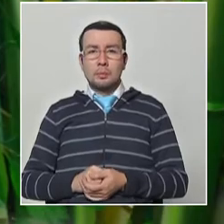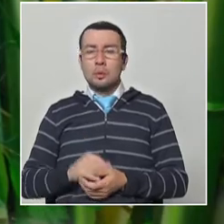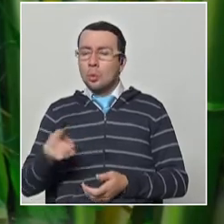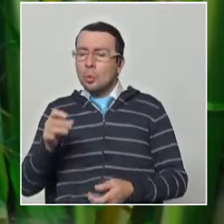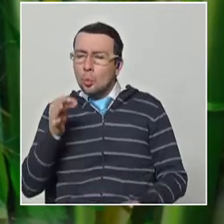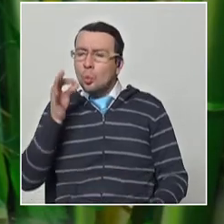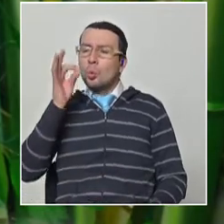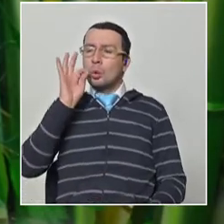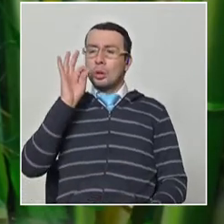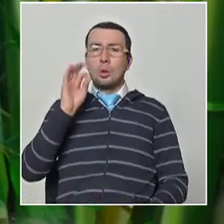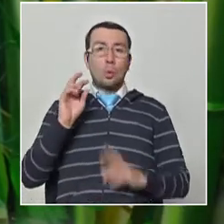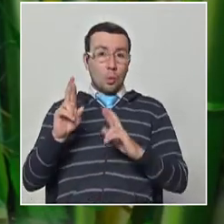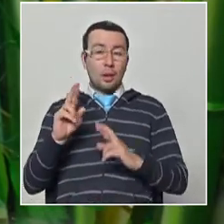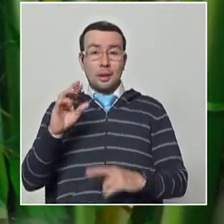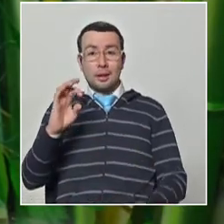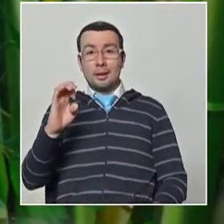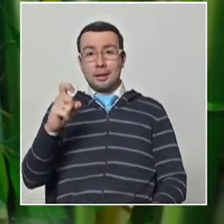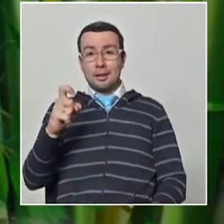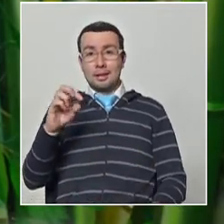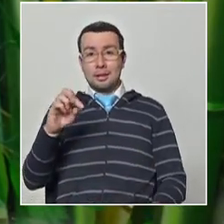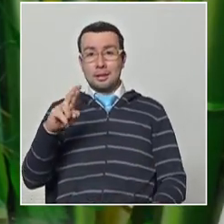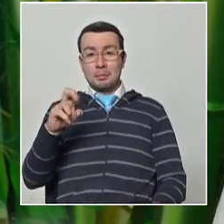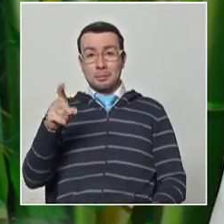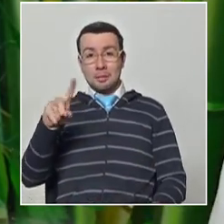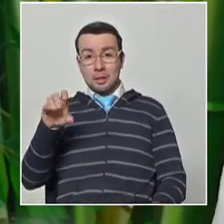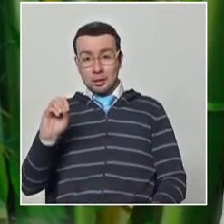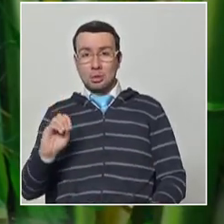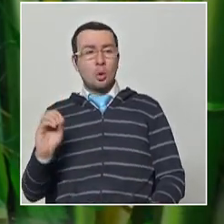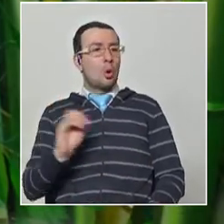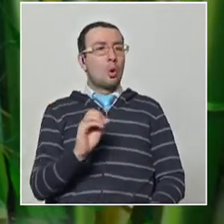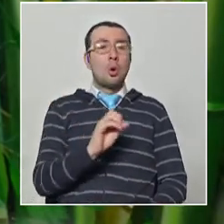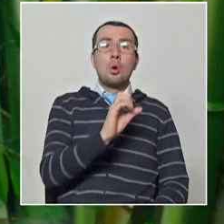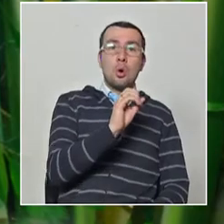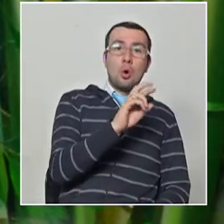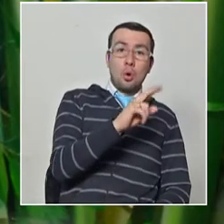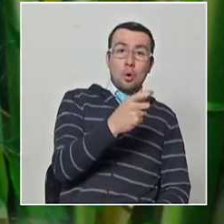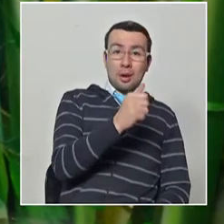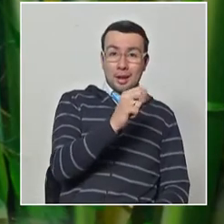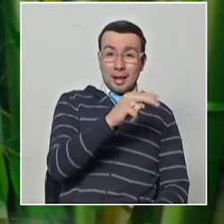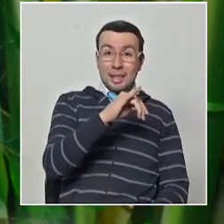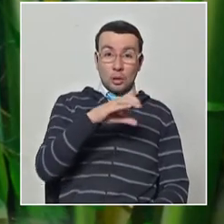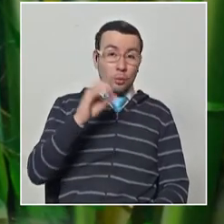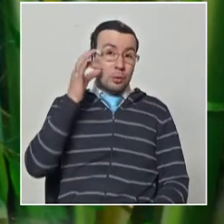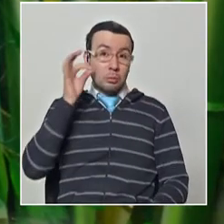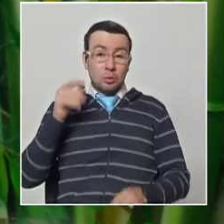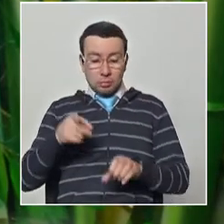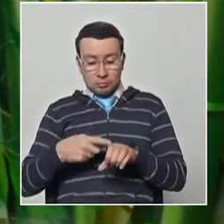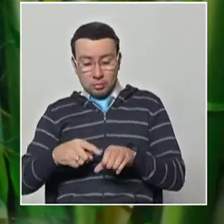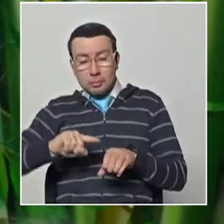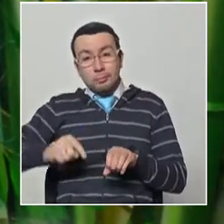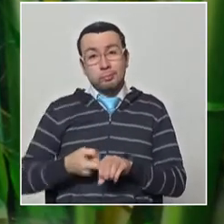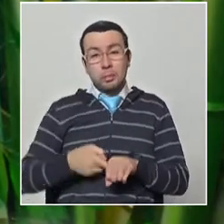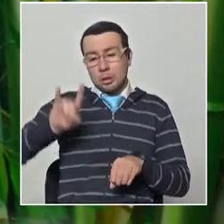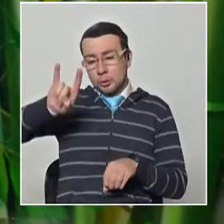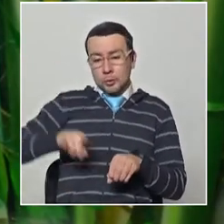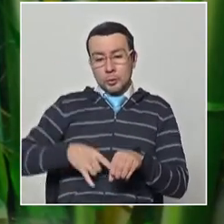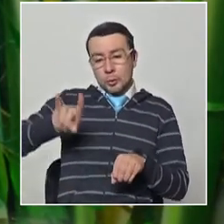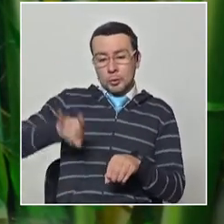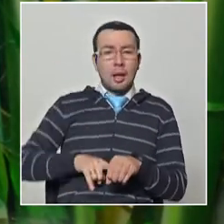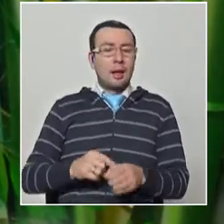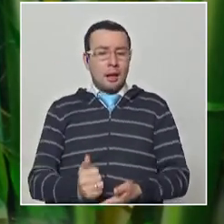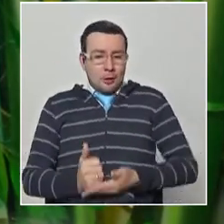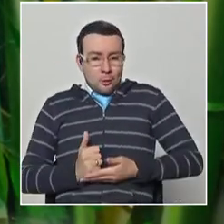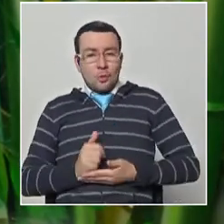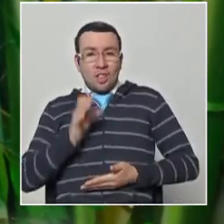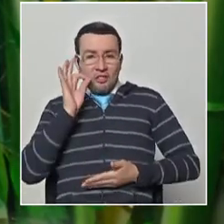pero también orgánico y el recién hecho si es por vía rectal en los enemas porque esa es una solución esa puede ser